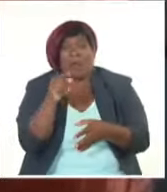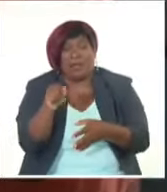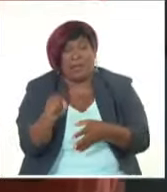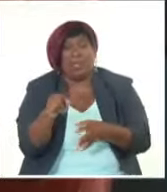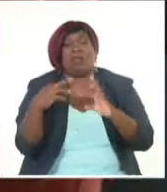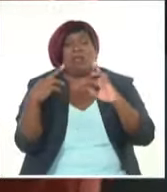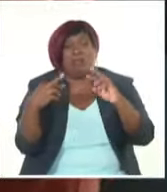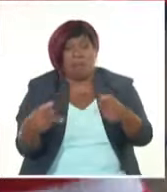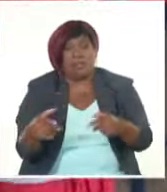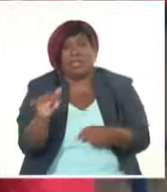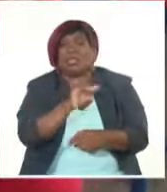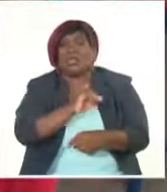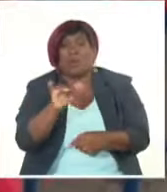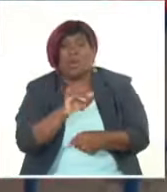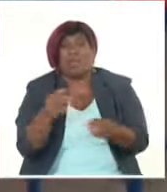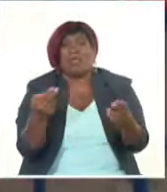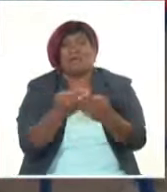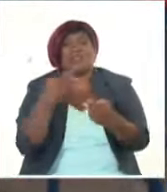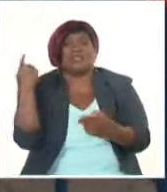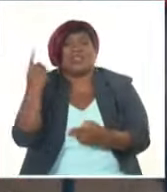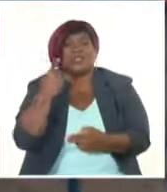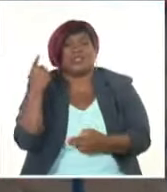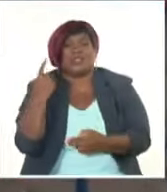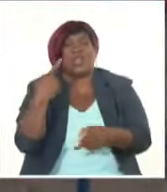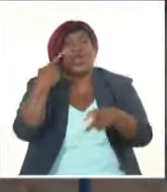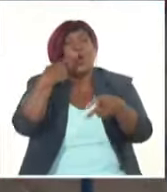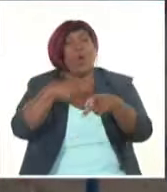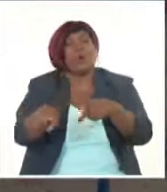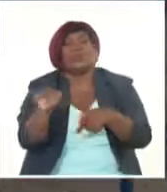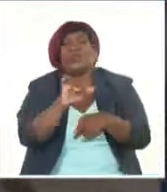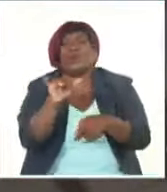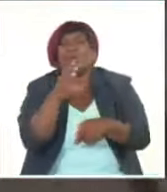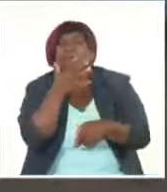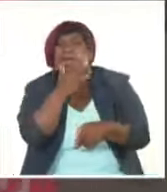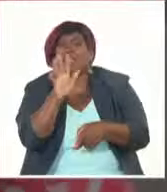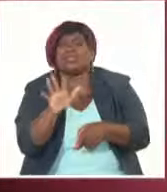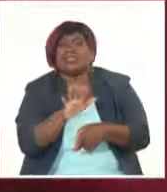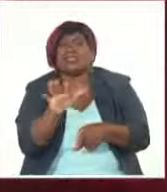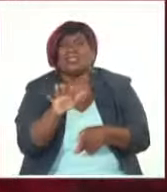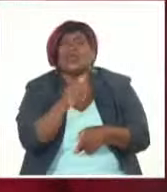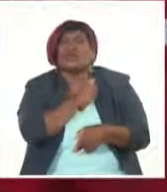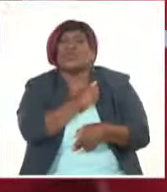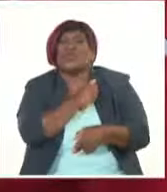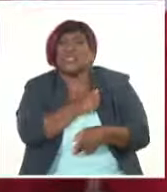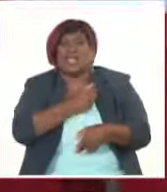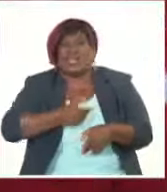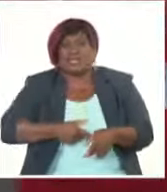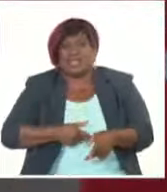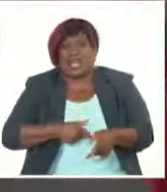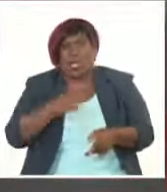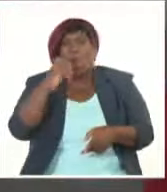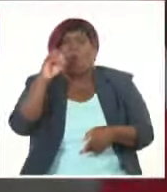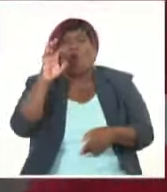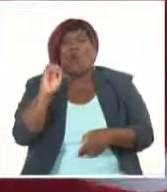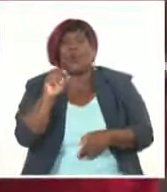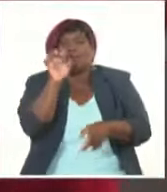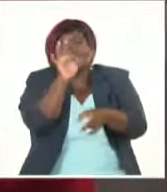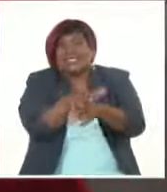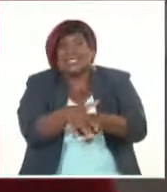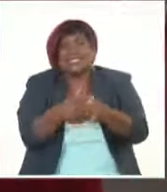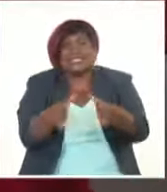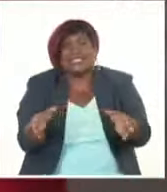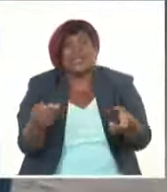serie nacional. Otra, de similar composición, quiere escribir páginas doradas desde el mismo inicio de los certámenes